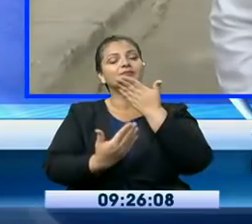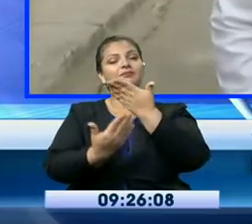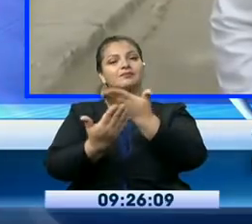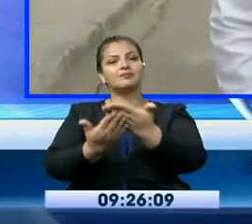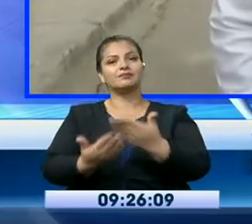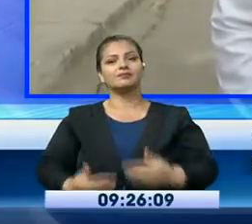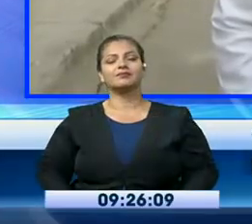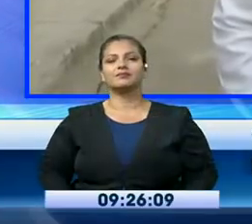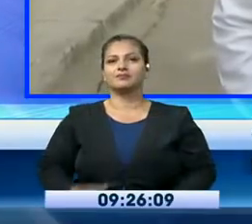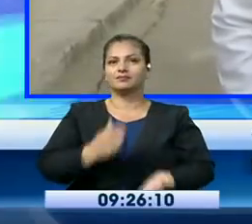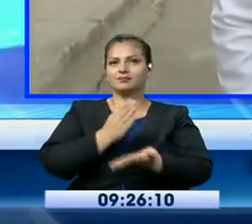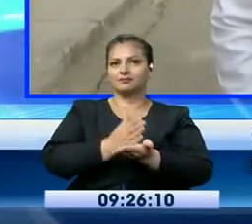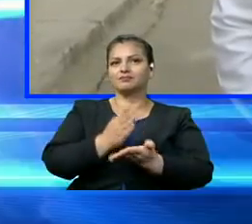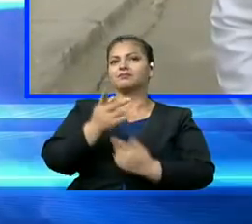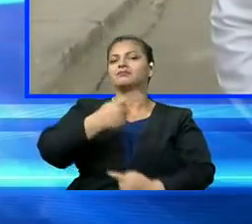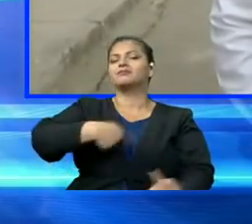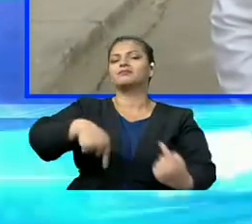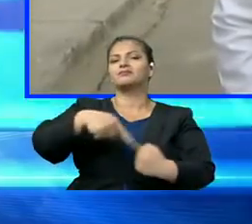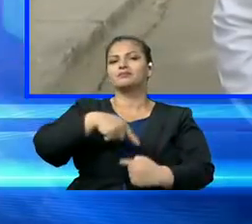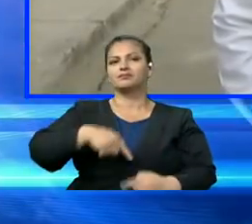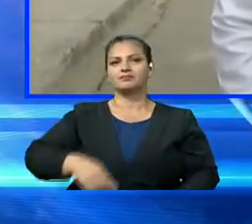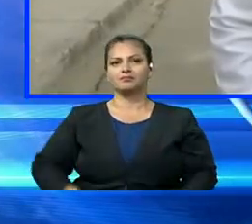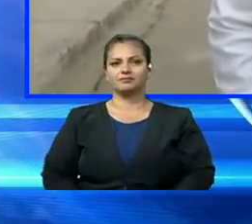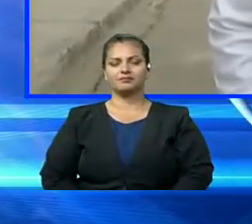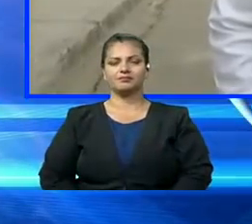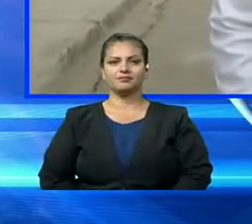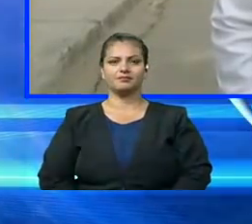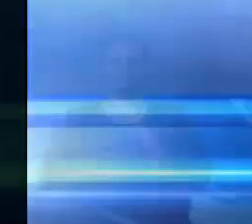vamos a la pausa les digo lo que se viene enseguida